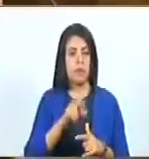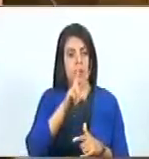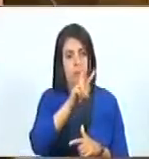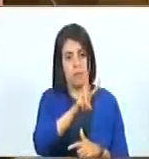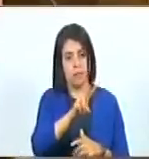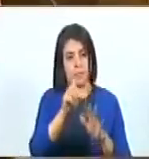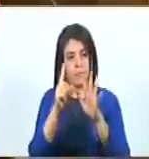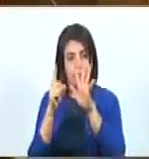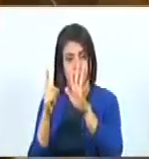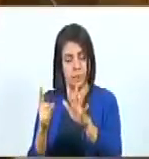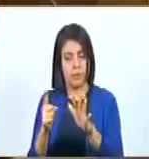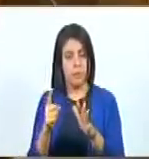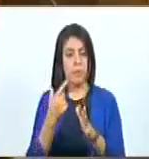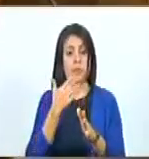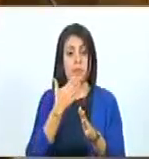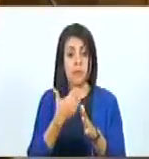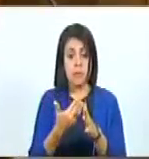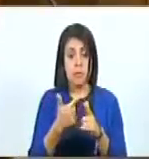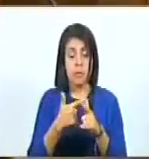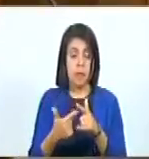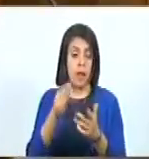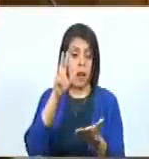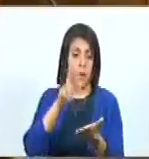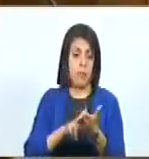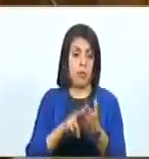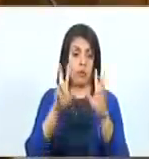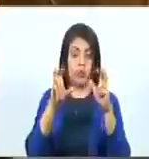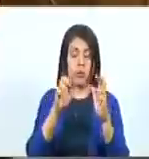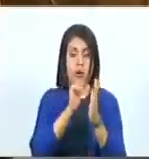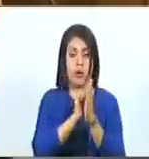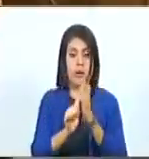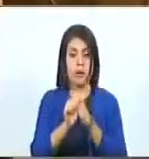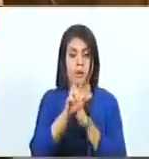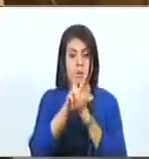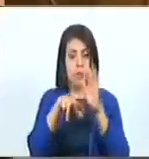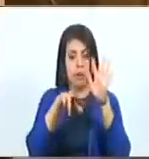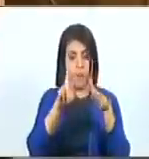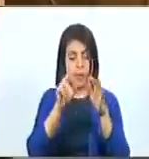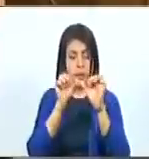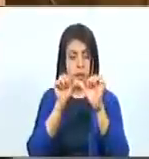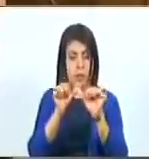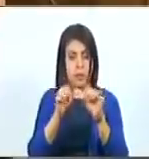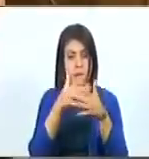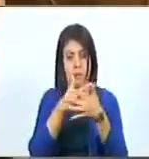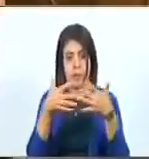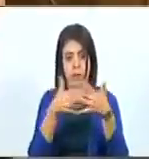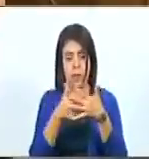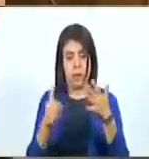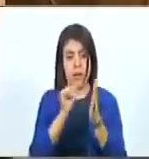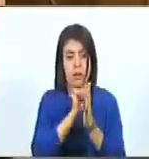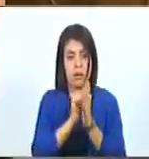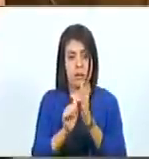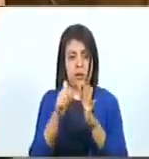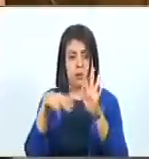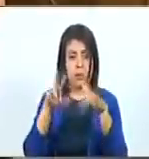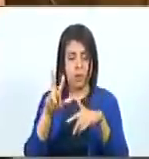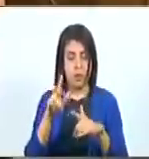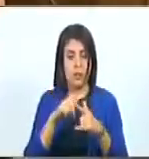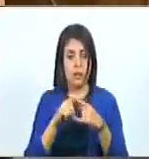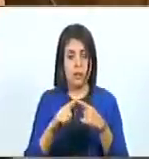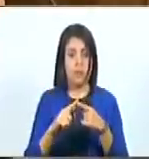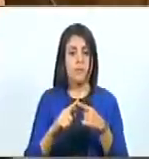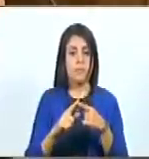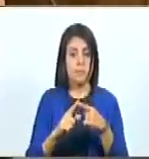Vigésimo sexto, se propone aprobar el contenido del nuevo artículo 13, quedando redactado de la siguiente manera. Artículo